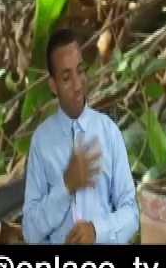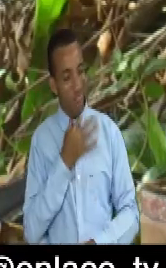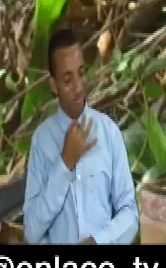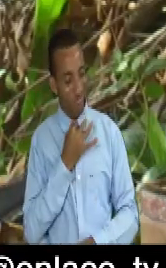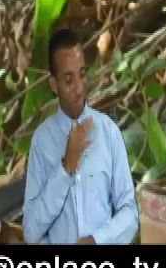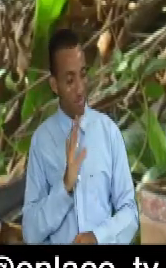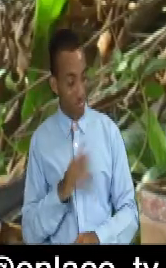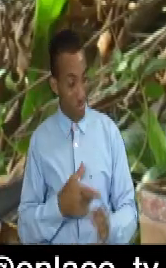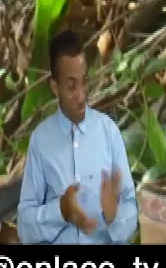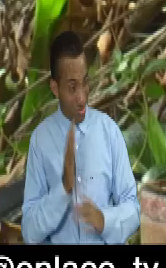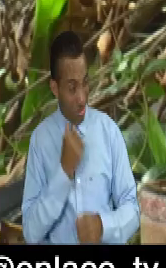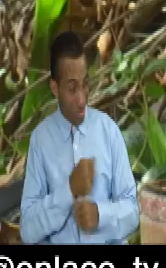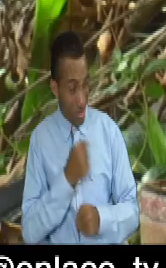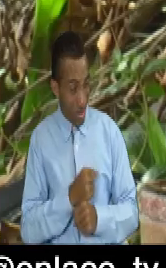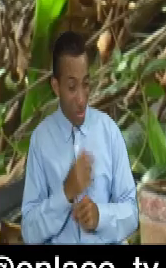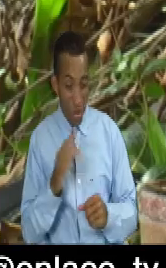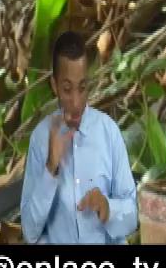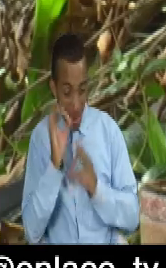el trabajo porque